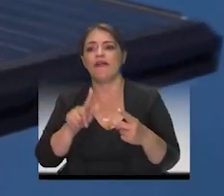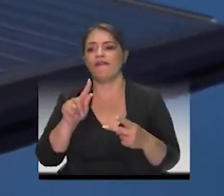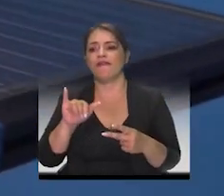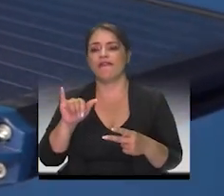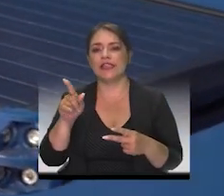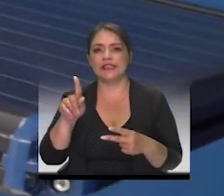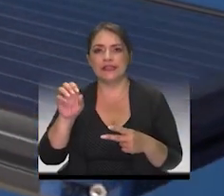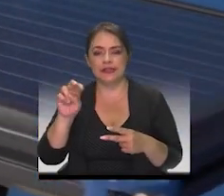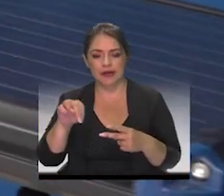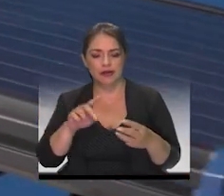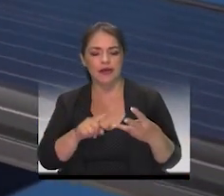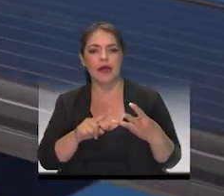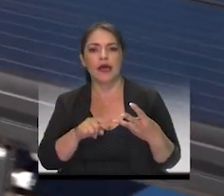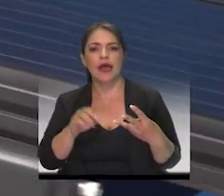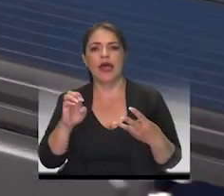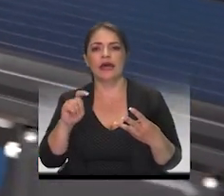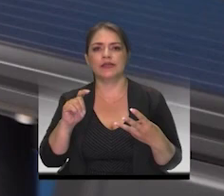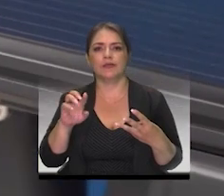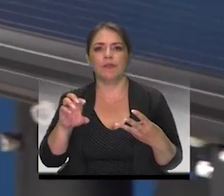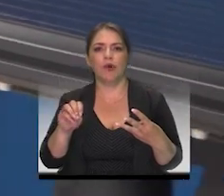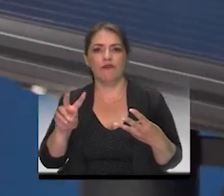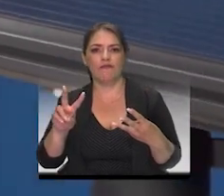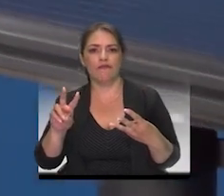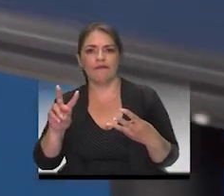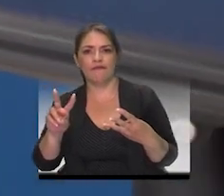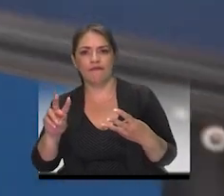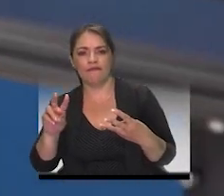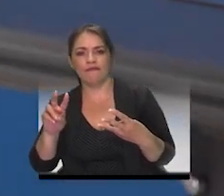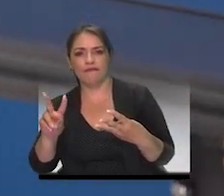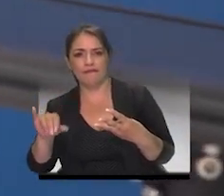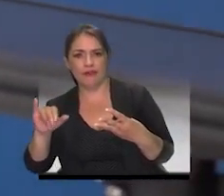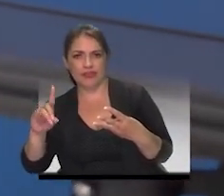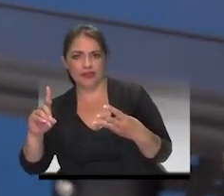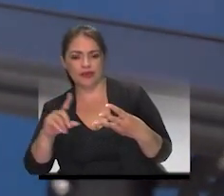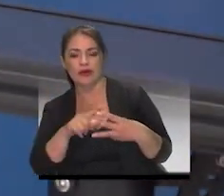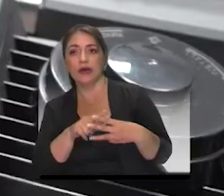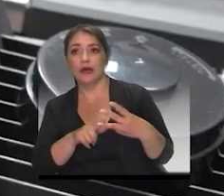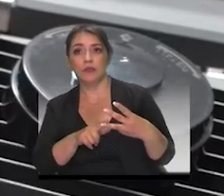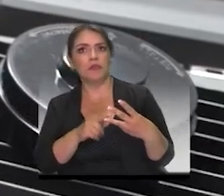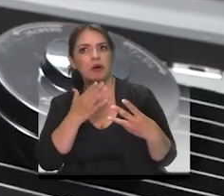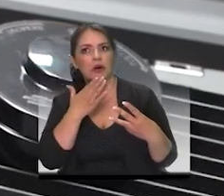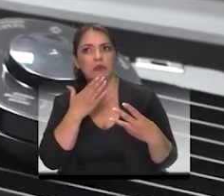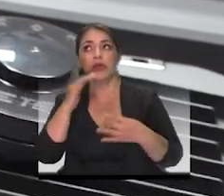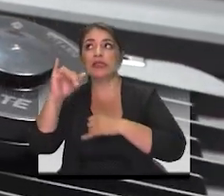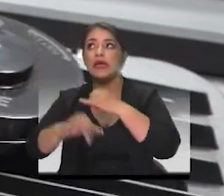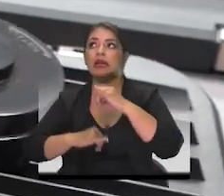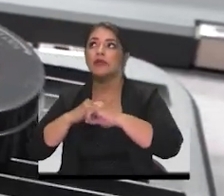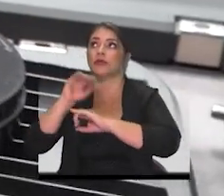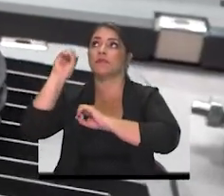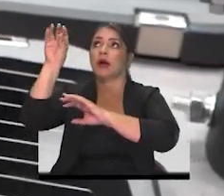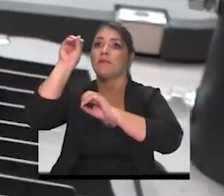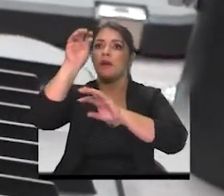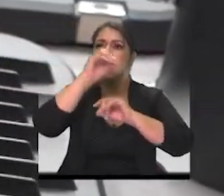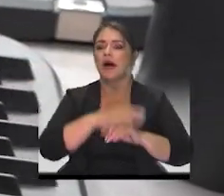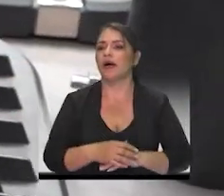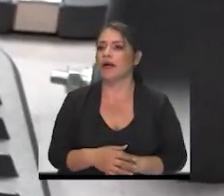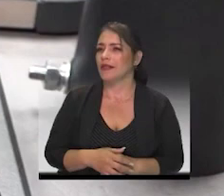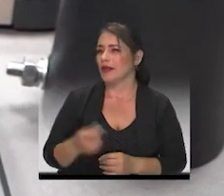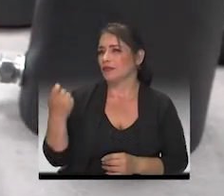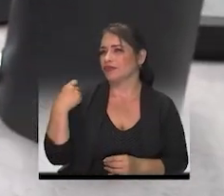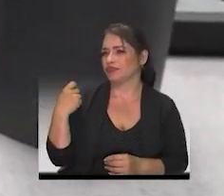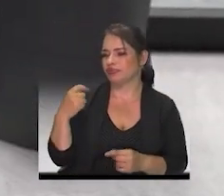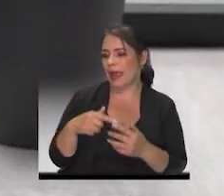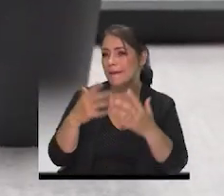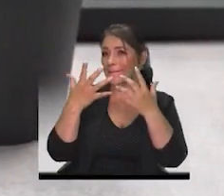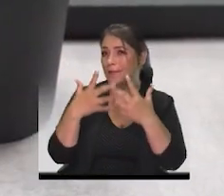hemos participado en Expo I, y estas ferias nos han llevado a unos clientes internacionales. Cerramos una representación con una